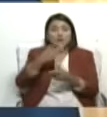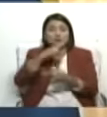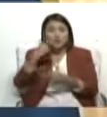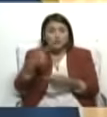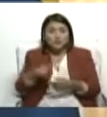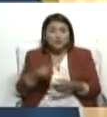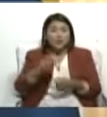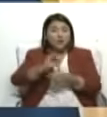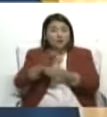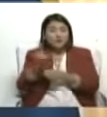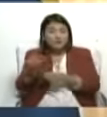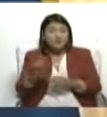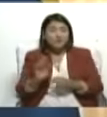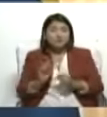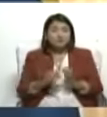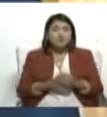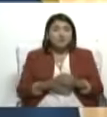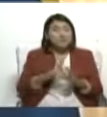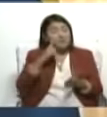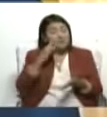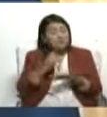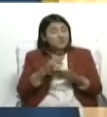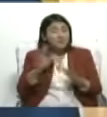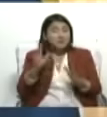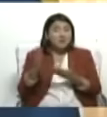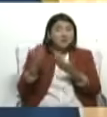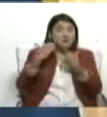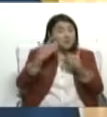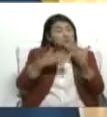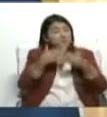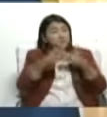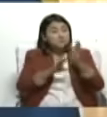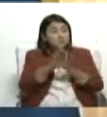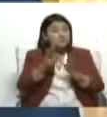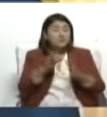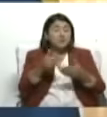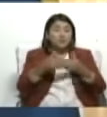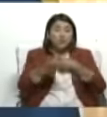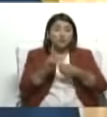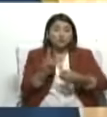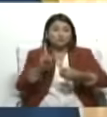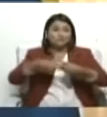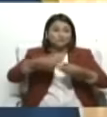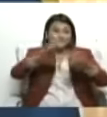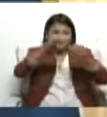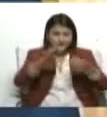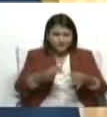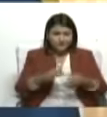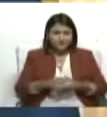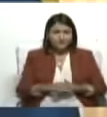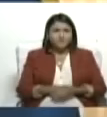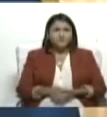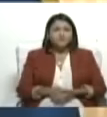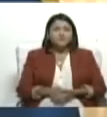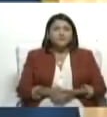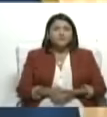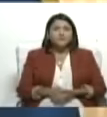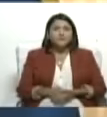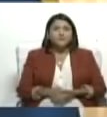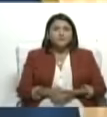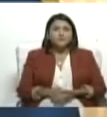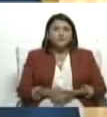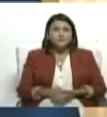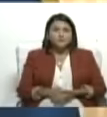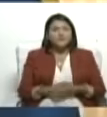esperamos allí tener noticias de nuestro avance en el ingreso como miembro pleno de los BRICS. Sin embargo, ya a partir de este